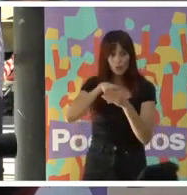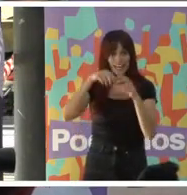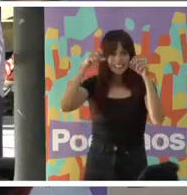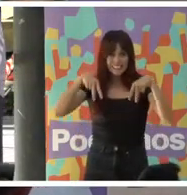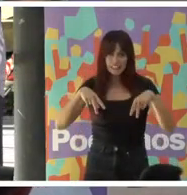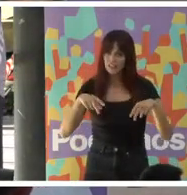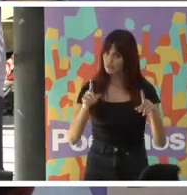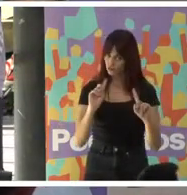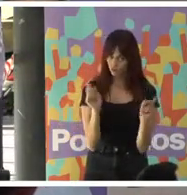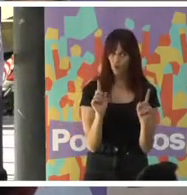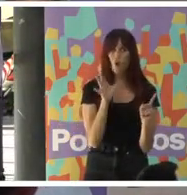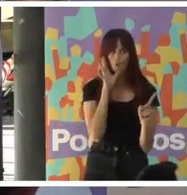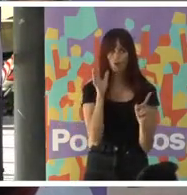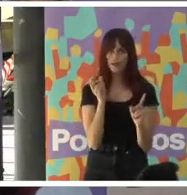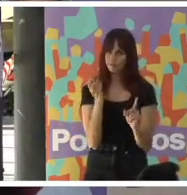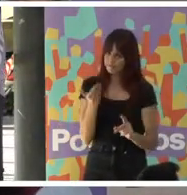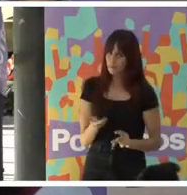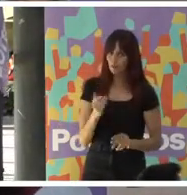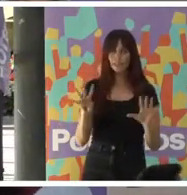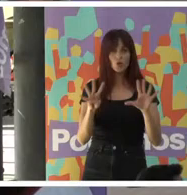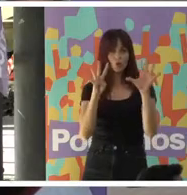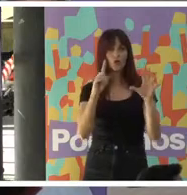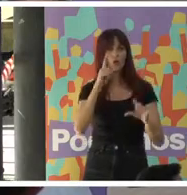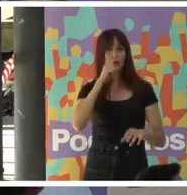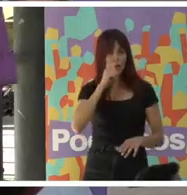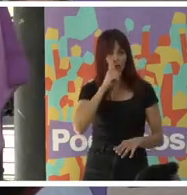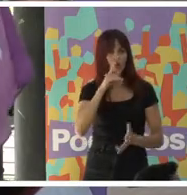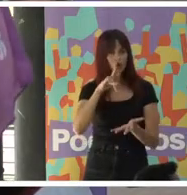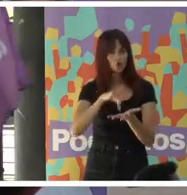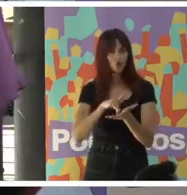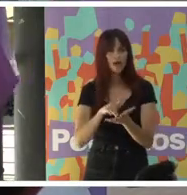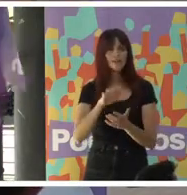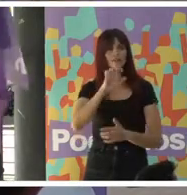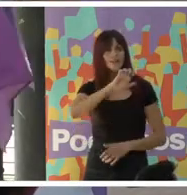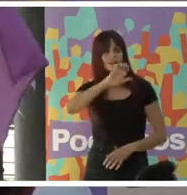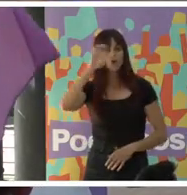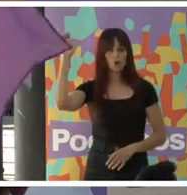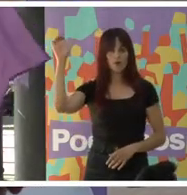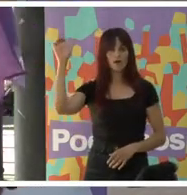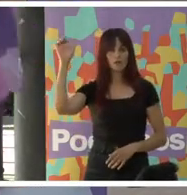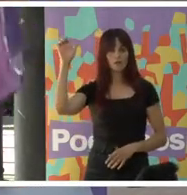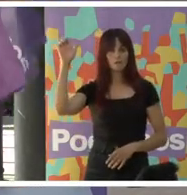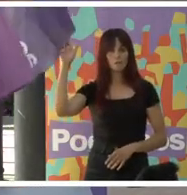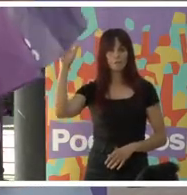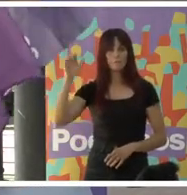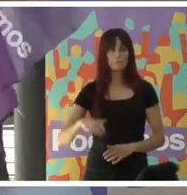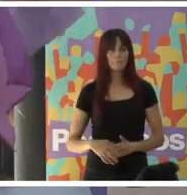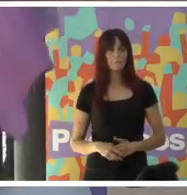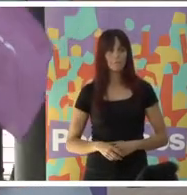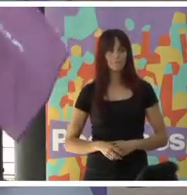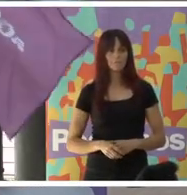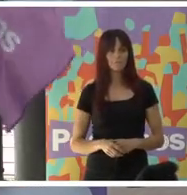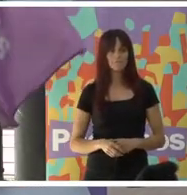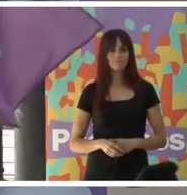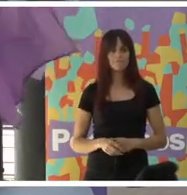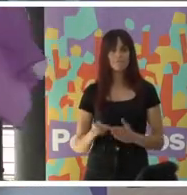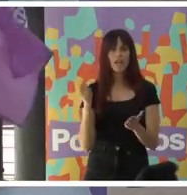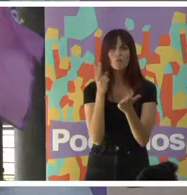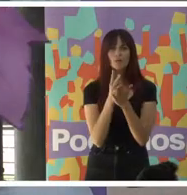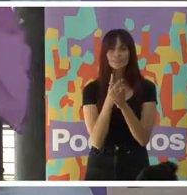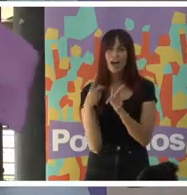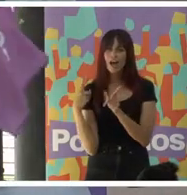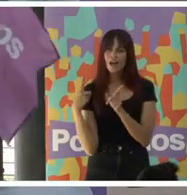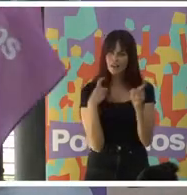votar, porque nos jugamos, el 9 de junio nos jugamos, una Europa que apueste por la